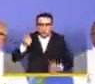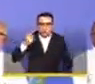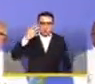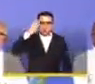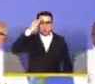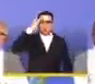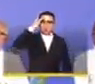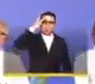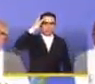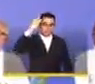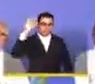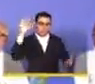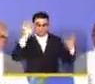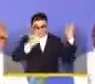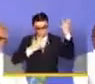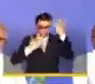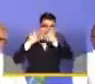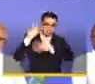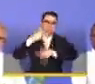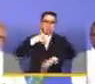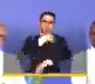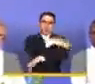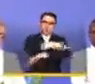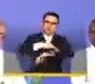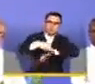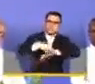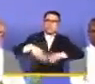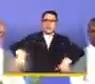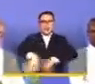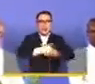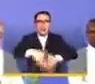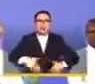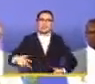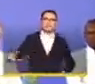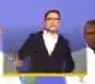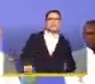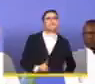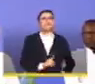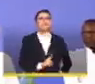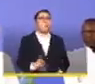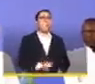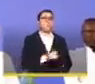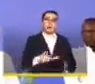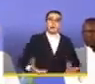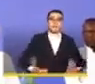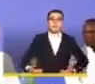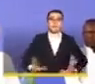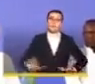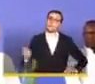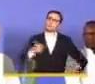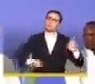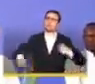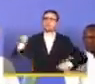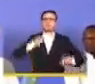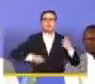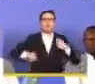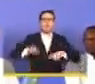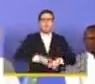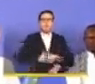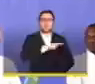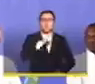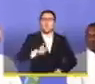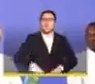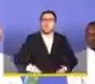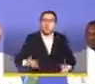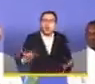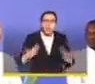Olía por todas las calles, por todas las esquinas y vendían en almacenes común y corriente,